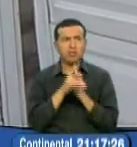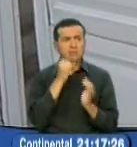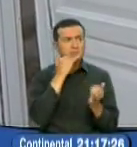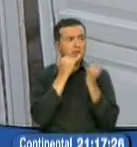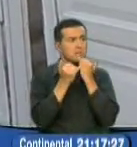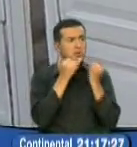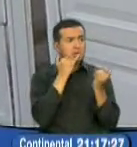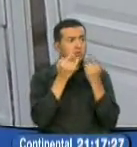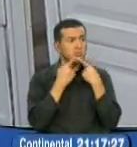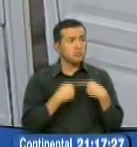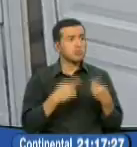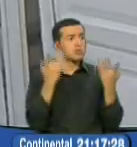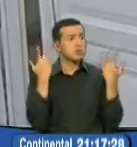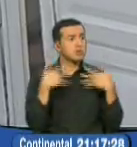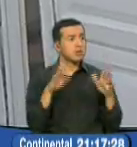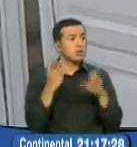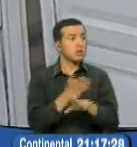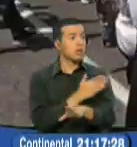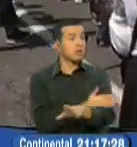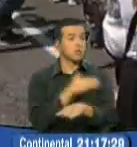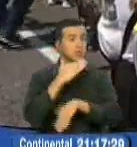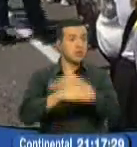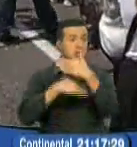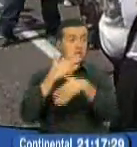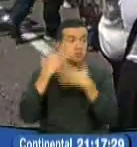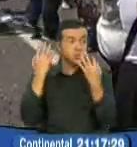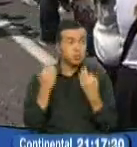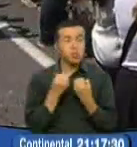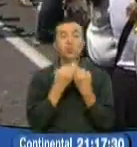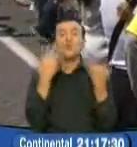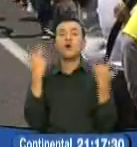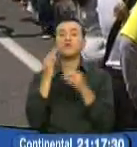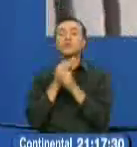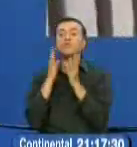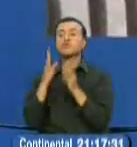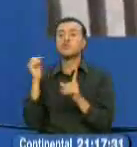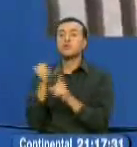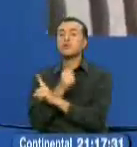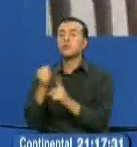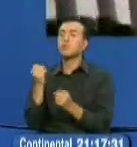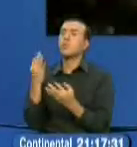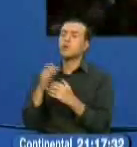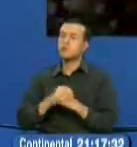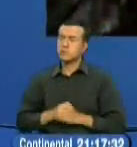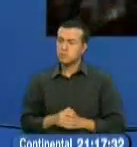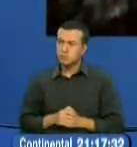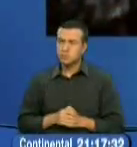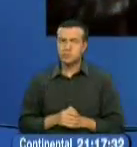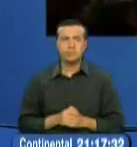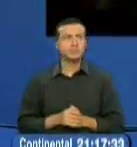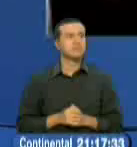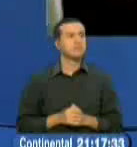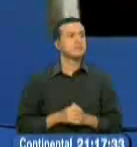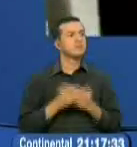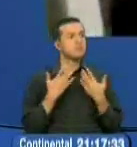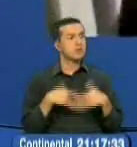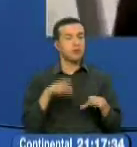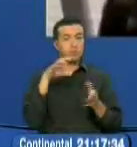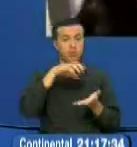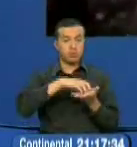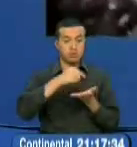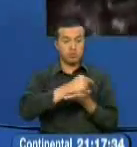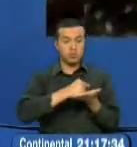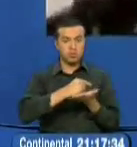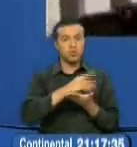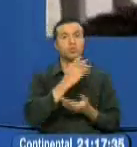decía que ya se presentarán las acciones. En total, ¿cuántos funcionarios fueron agredidos del Consejo Nacional Electoral? Bueno, tenemos en el caso de la provincia